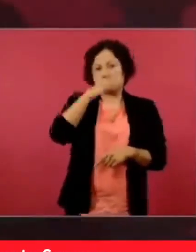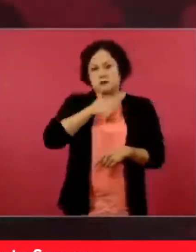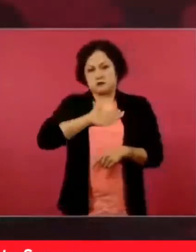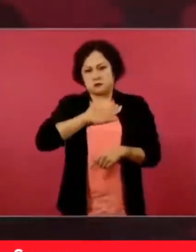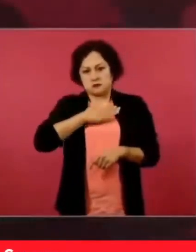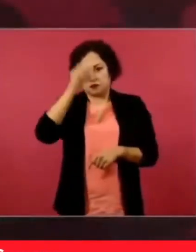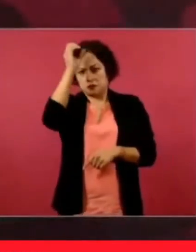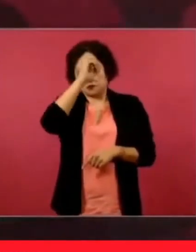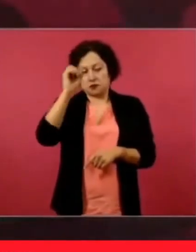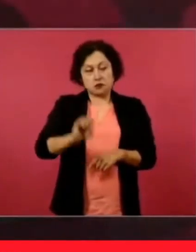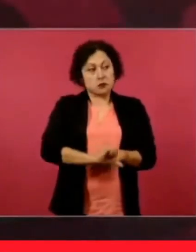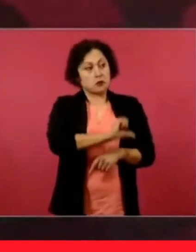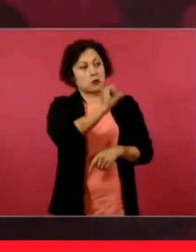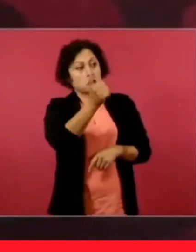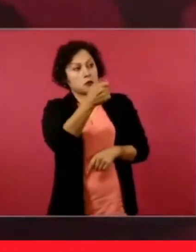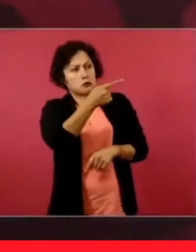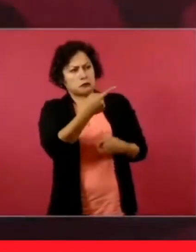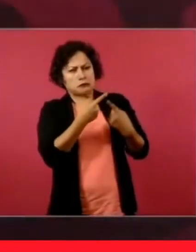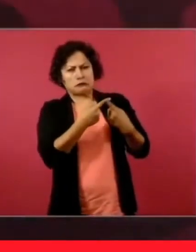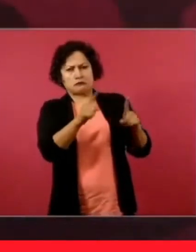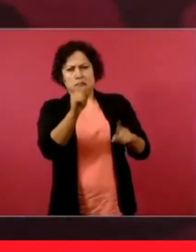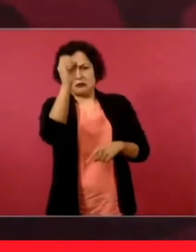opinan distinto,